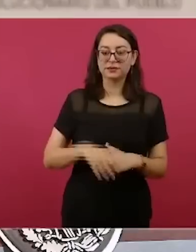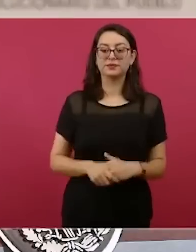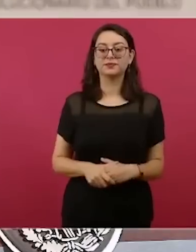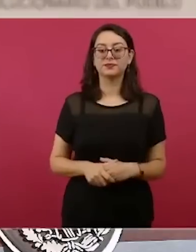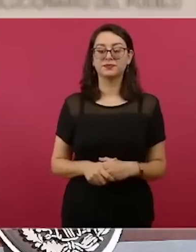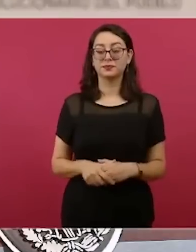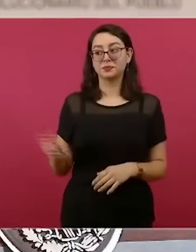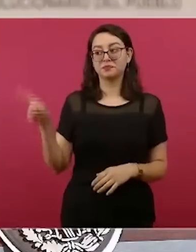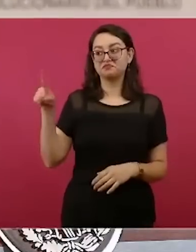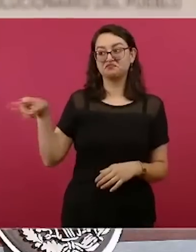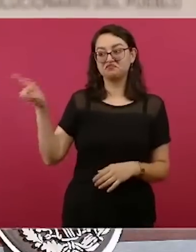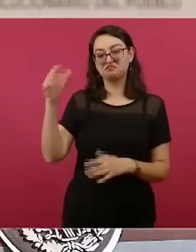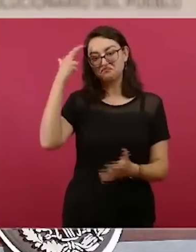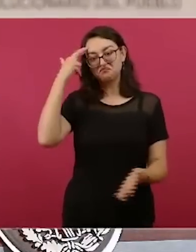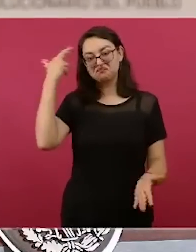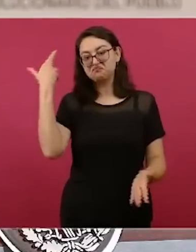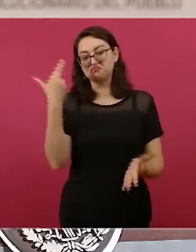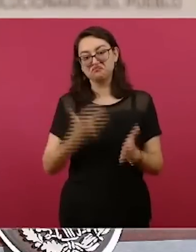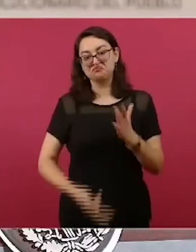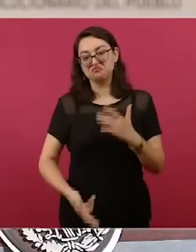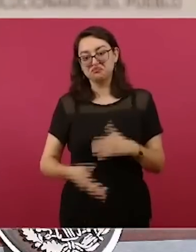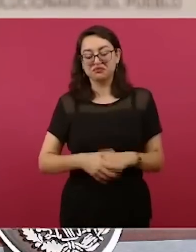Y lo están violando